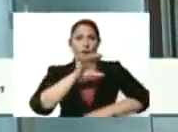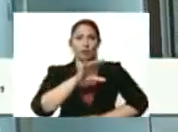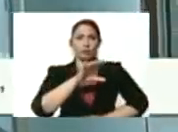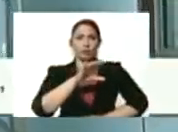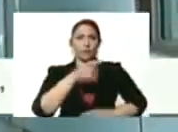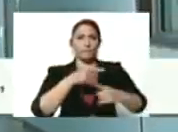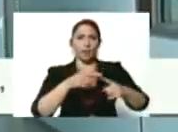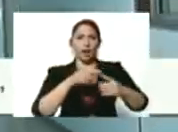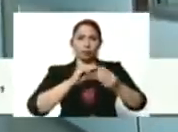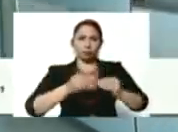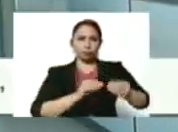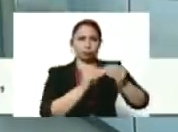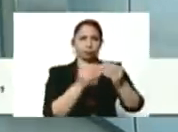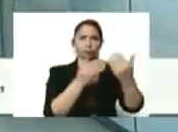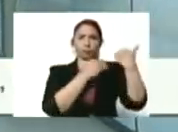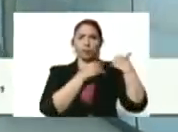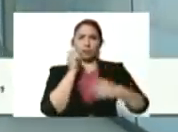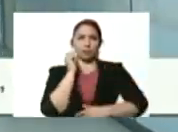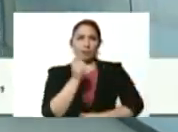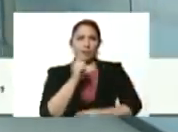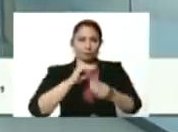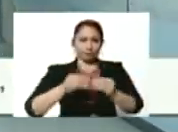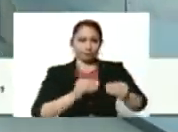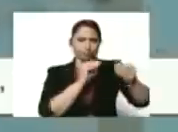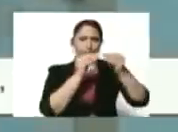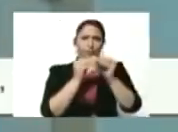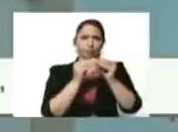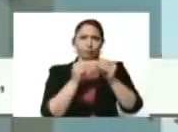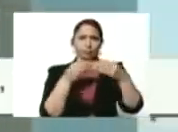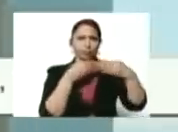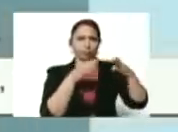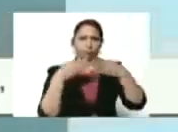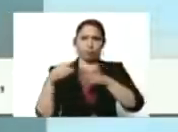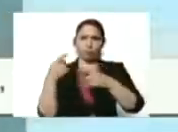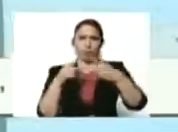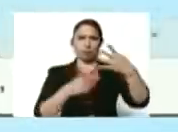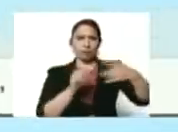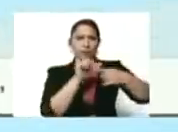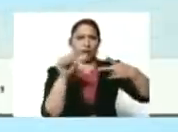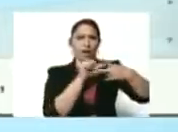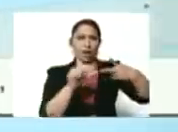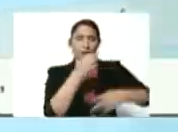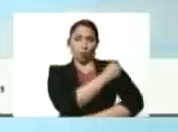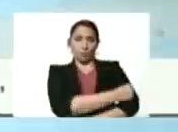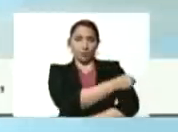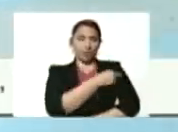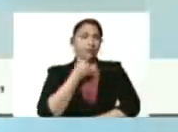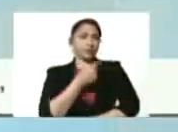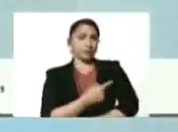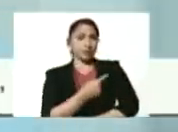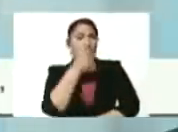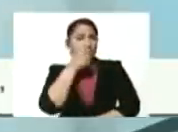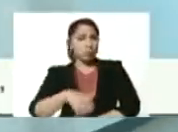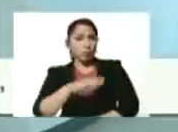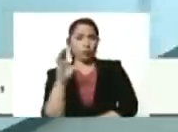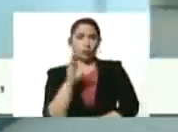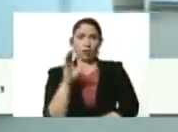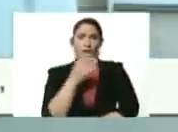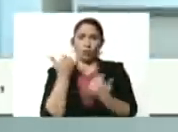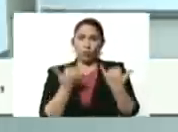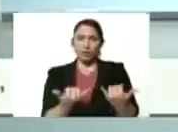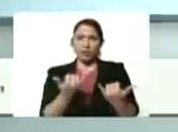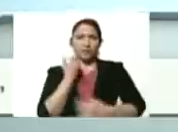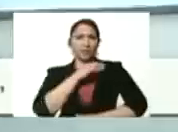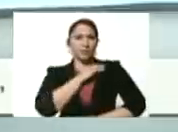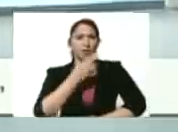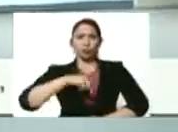tareas de rehabilitación y reparación de las distintas áreas. Hay que decirle a nuestro pueblo caraqueño, en esta pandemia